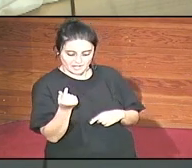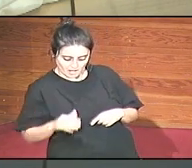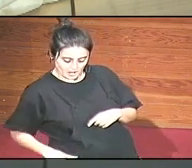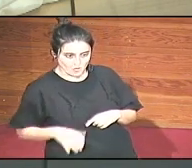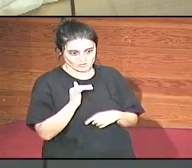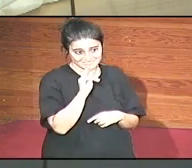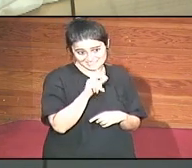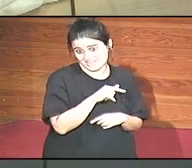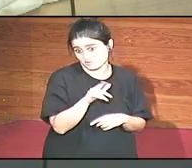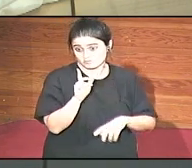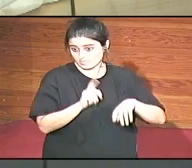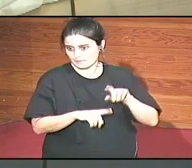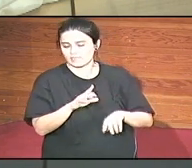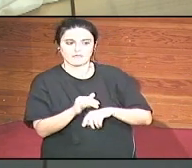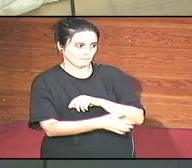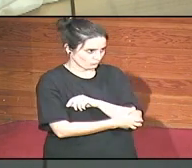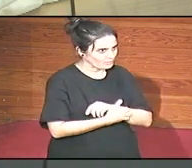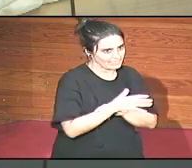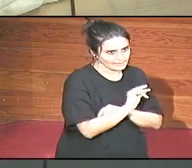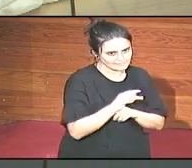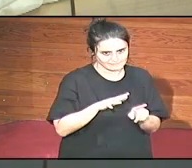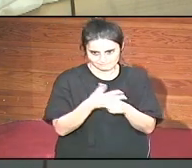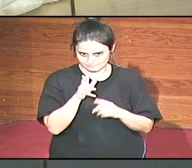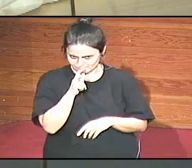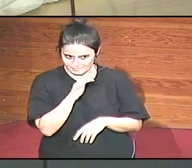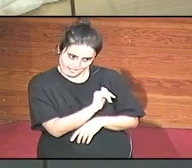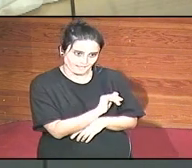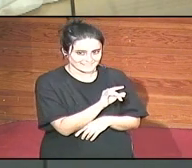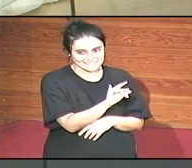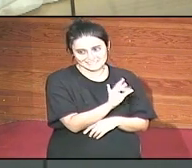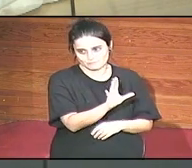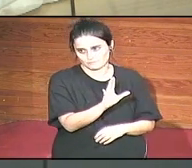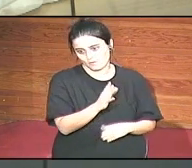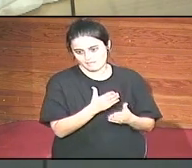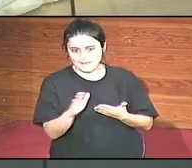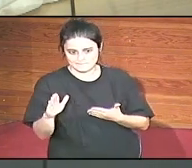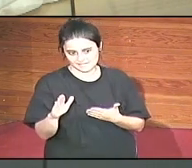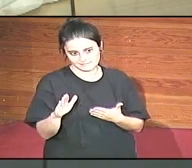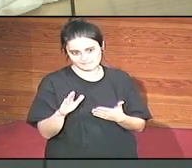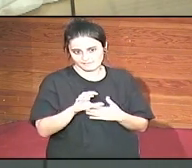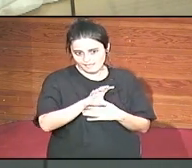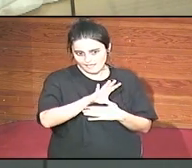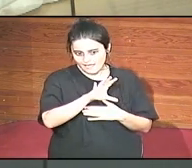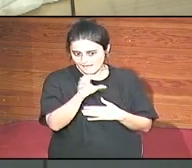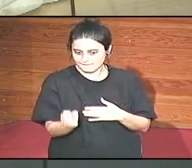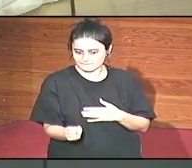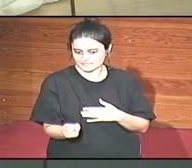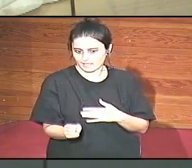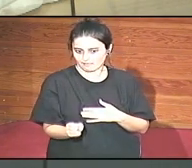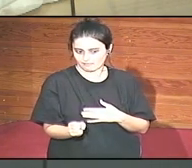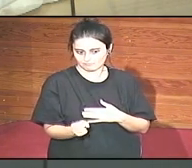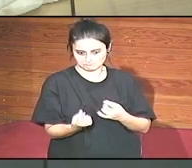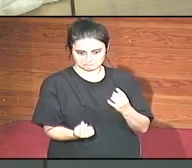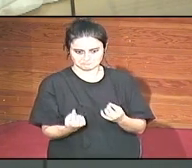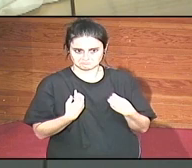y por supuesto y pobreza por supuesto en miseria y eso es una cuestión aparte pero hay una gran parte de áfrica que vive bien